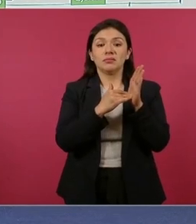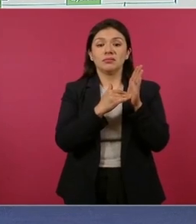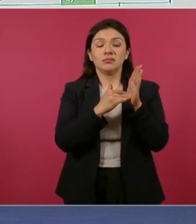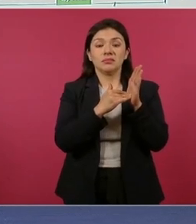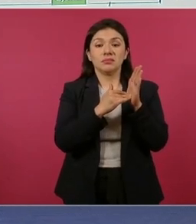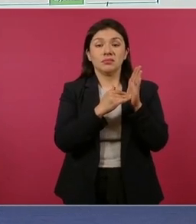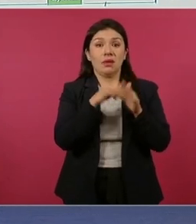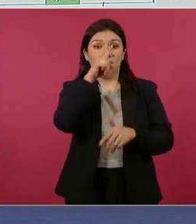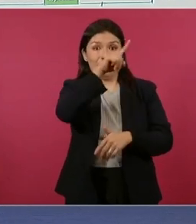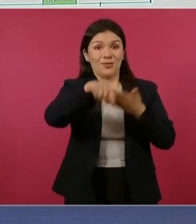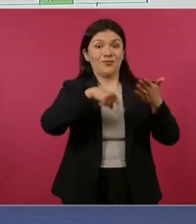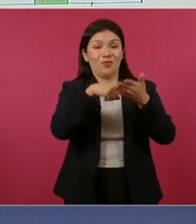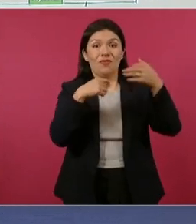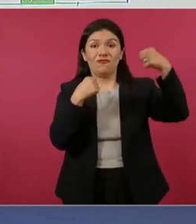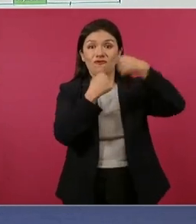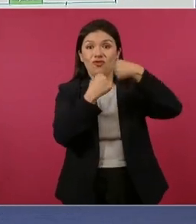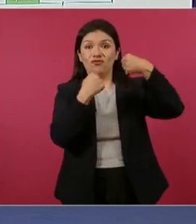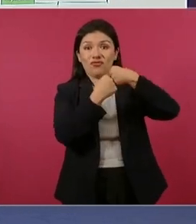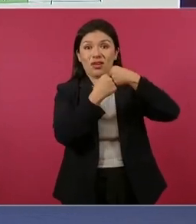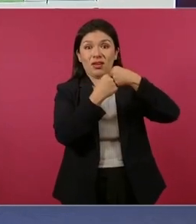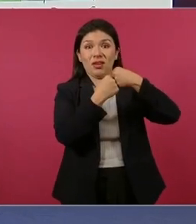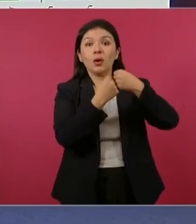en una frontera de